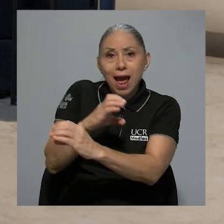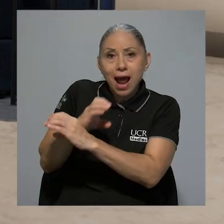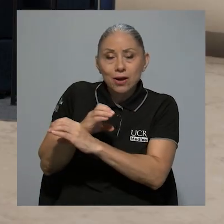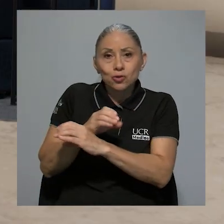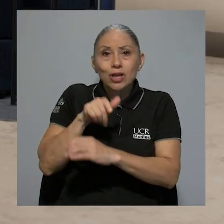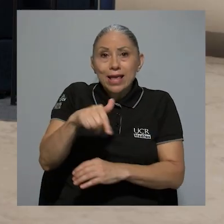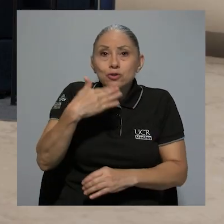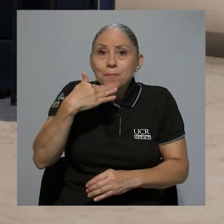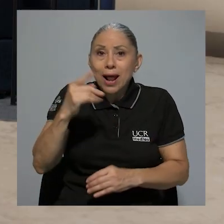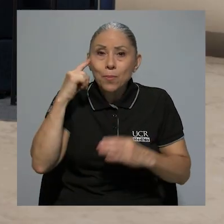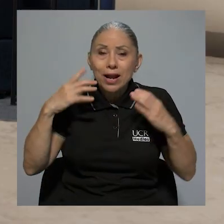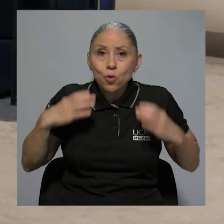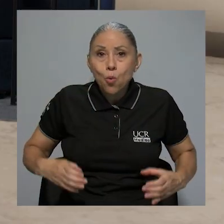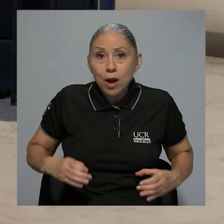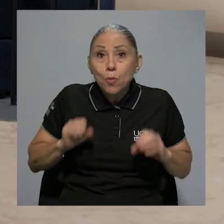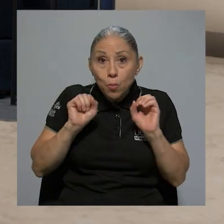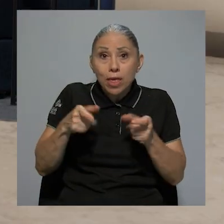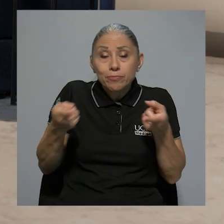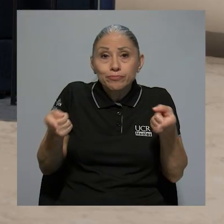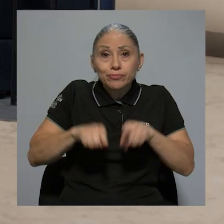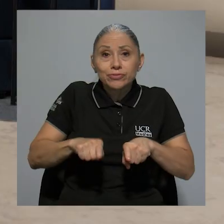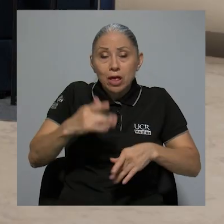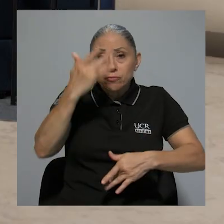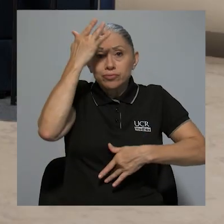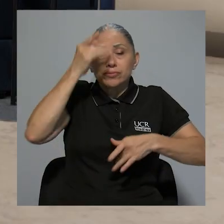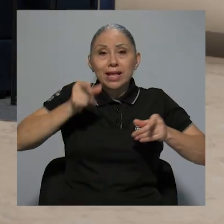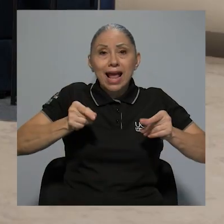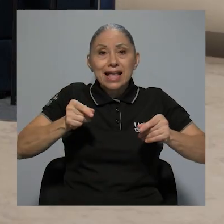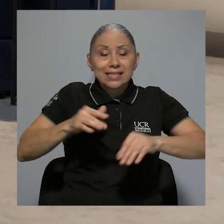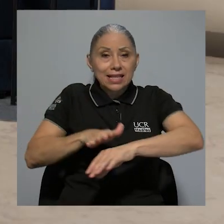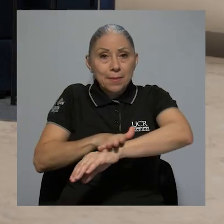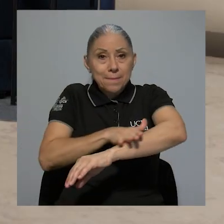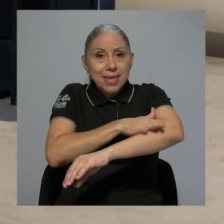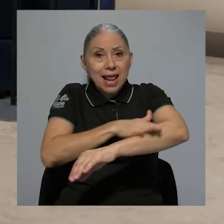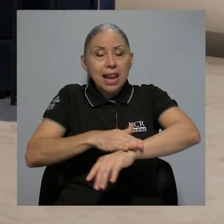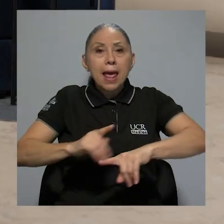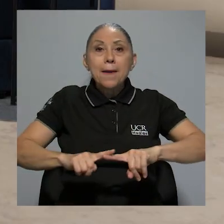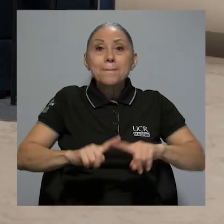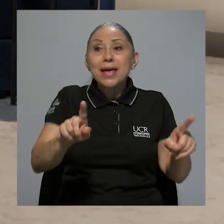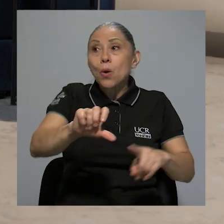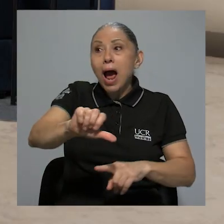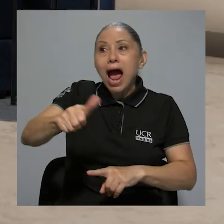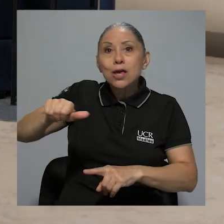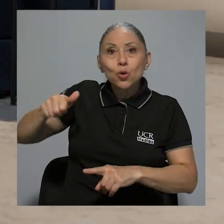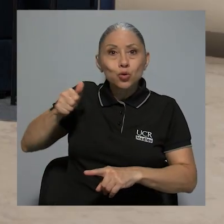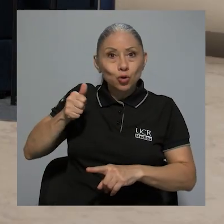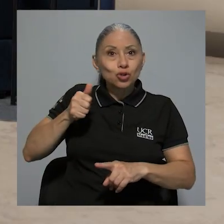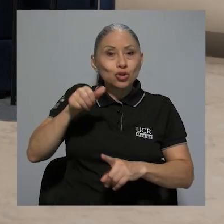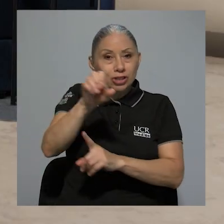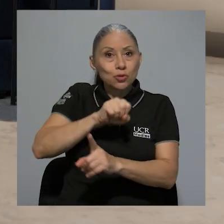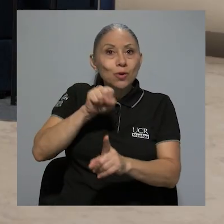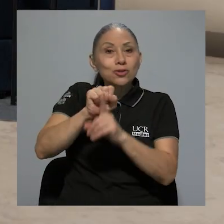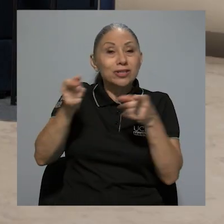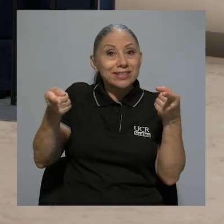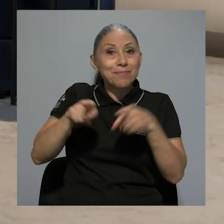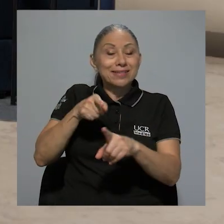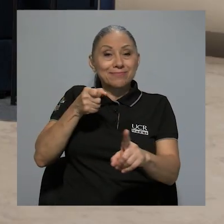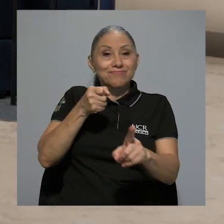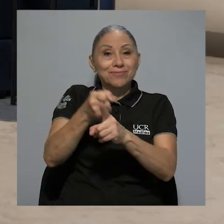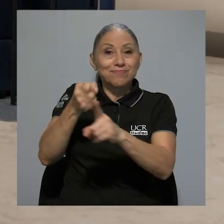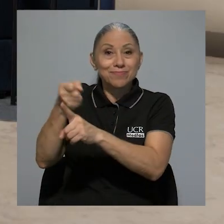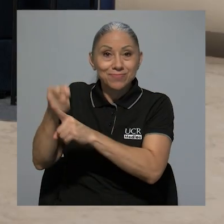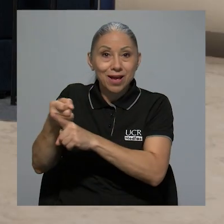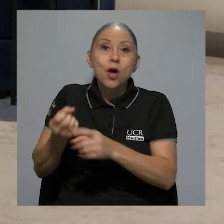el cuerpo, para la piel, tener el cáncer de piel, ¿verdad? Pero resulta que hay muchos otros efectos que tienen